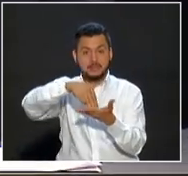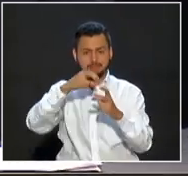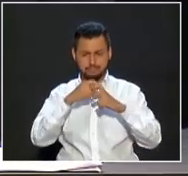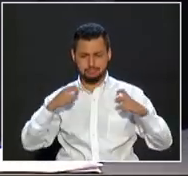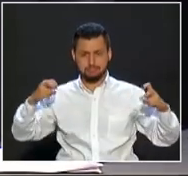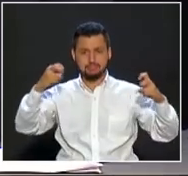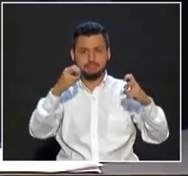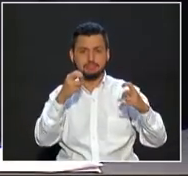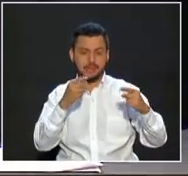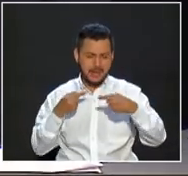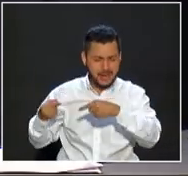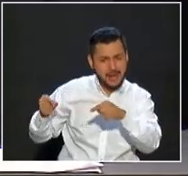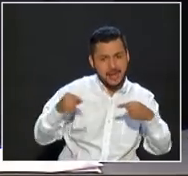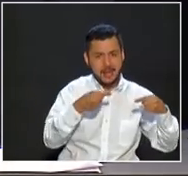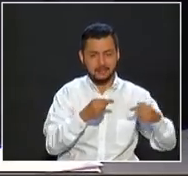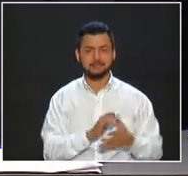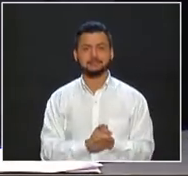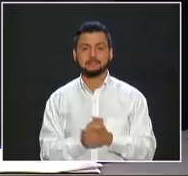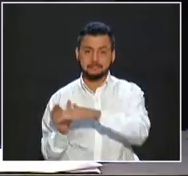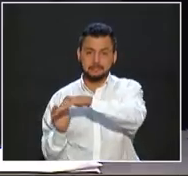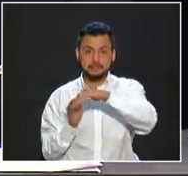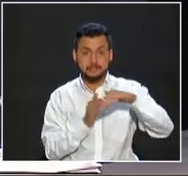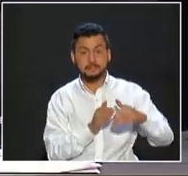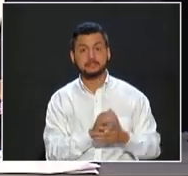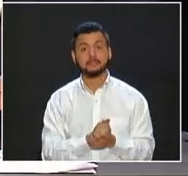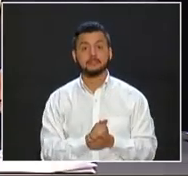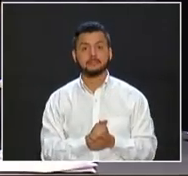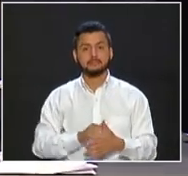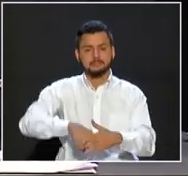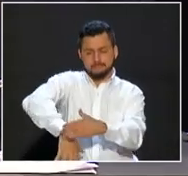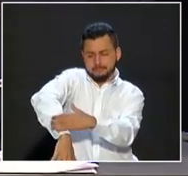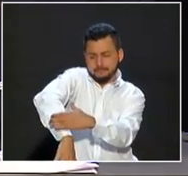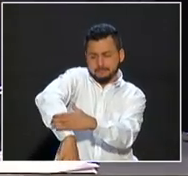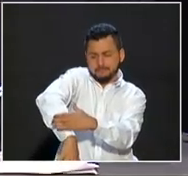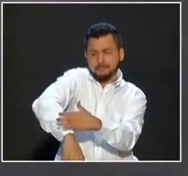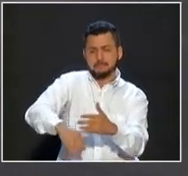candidato abre esta tierra